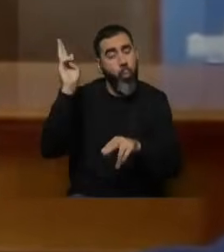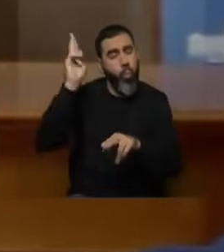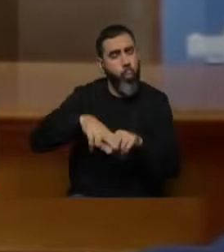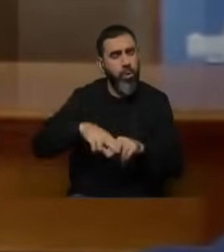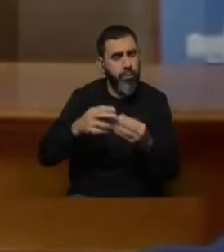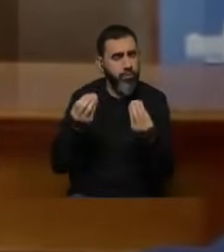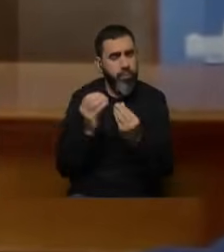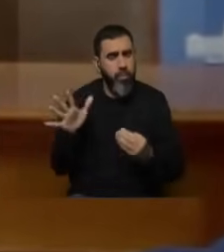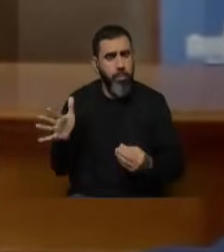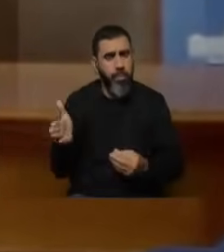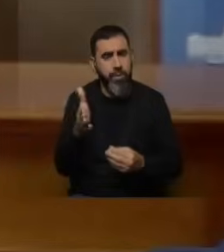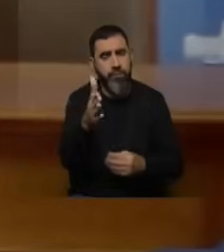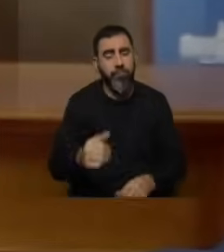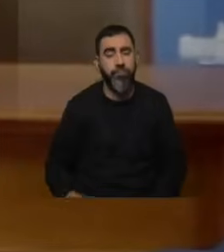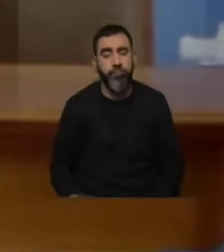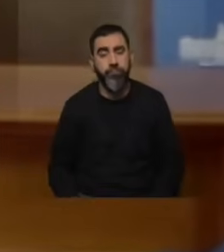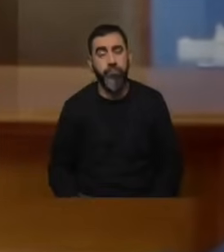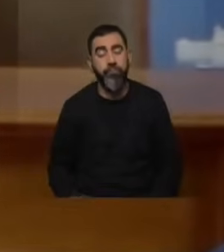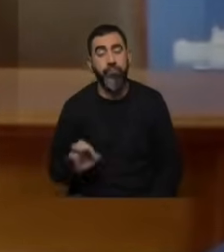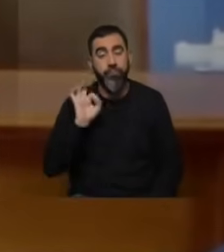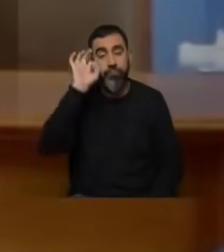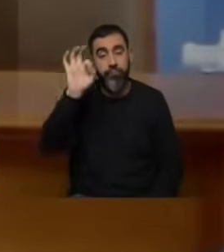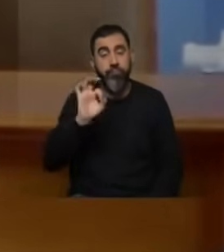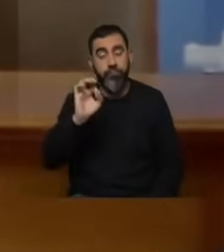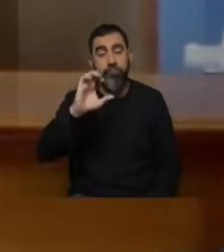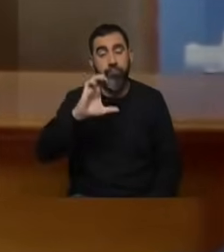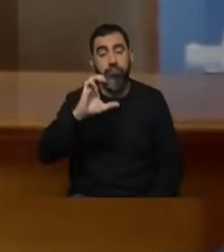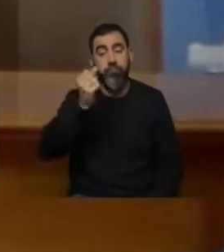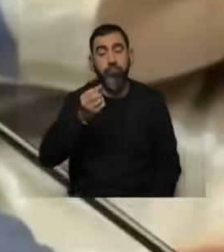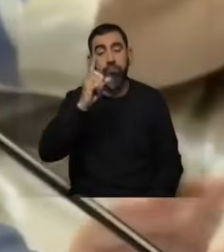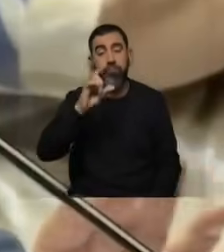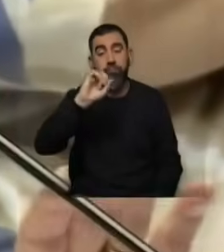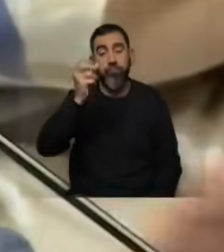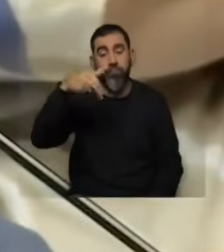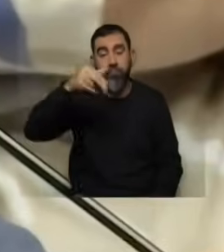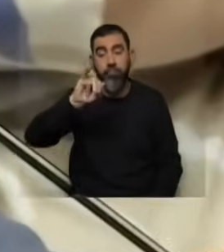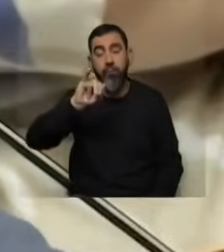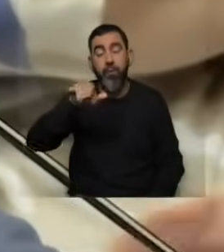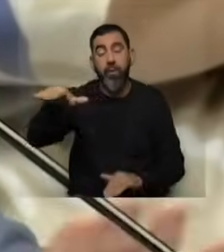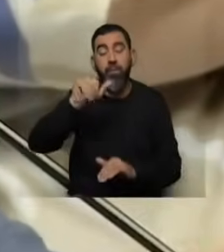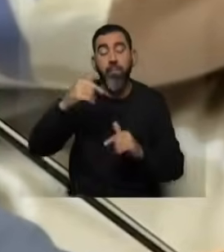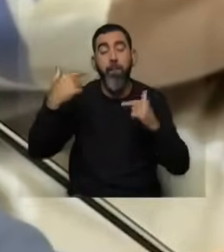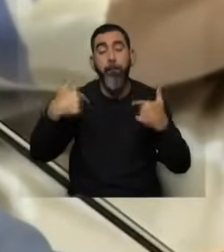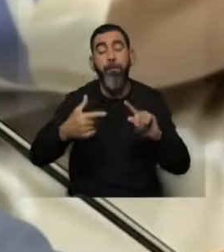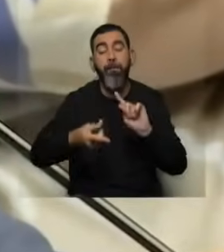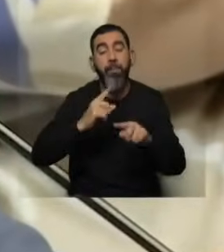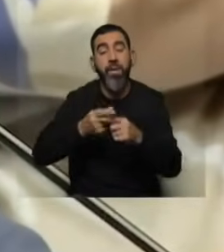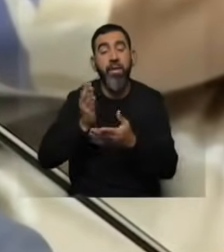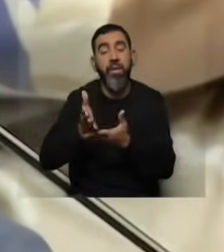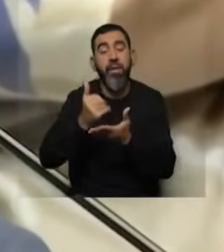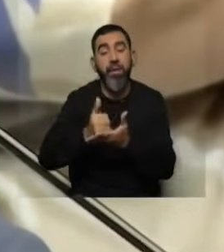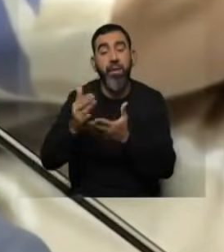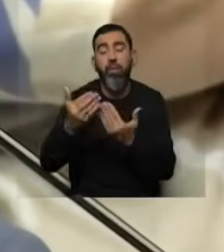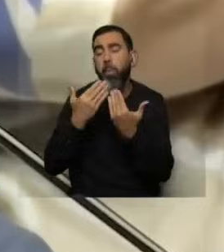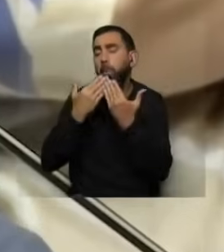de cientos de peces Por otra parte el senador Daniel cayani anunció que tiene previsto convocar al ministro de relaciones exteriores Omar paganini para